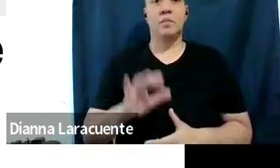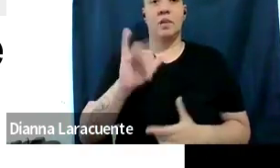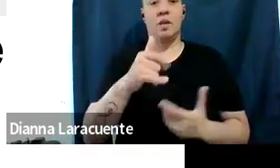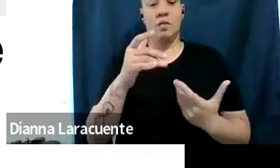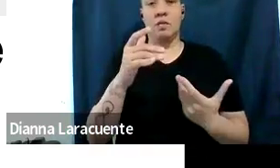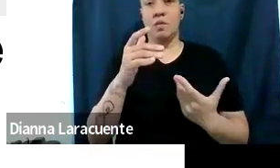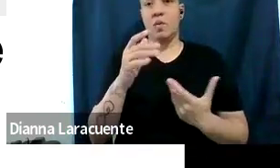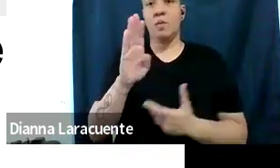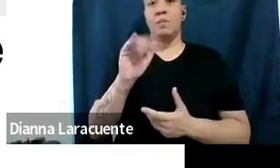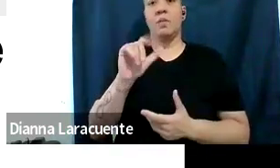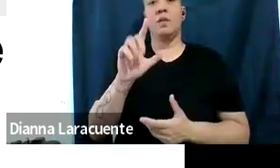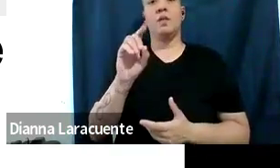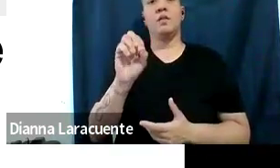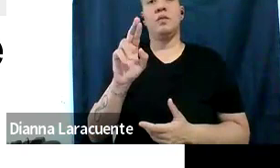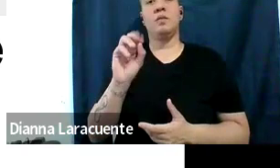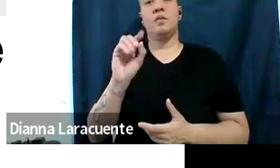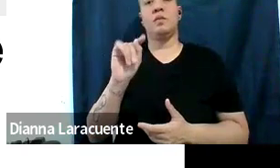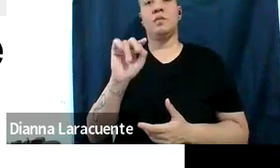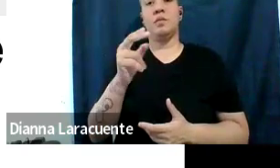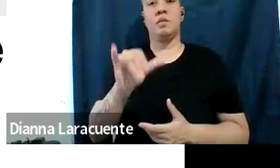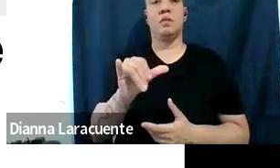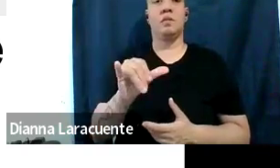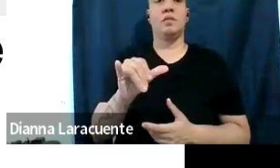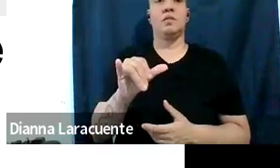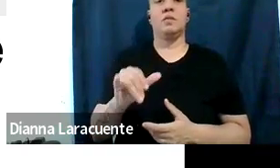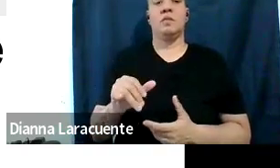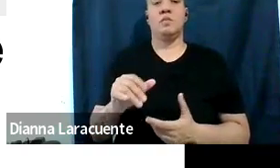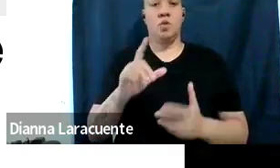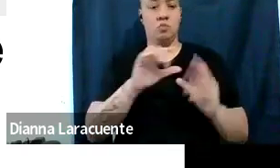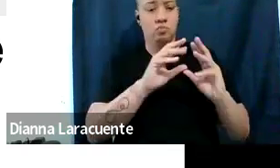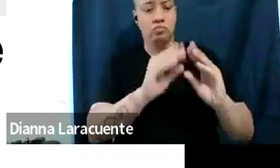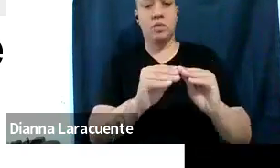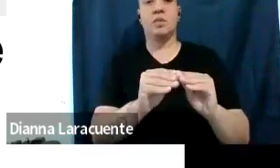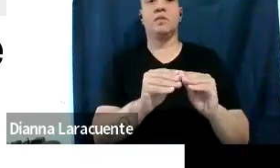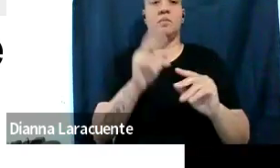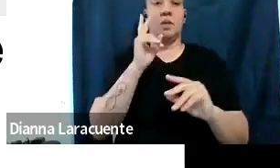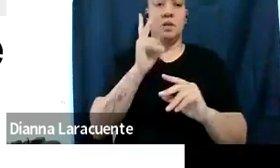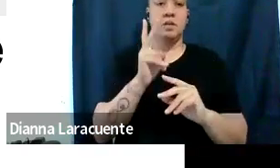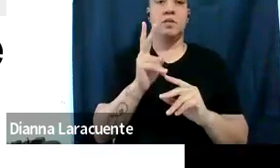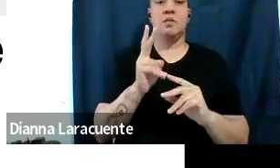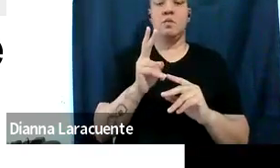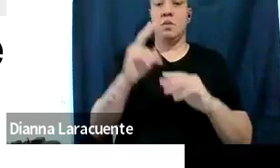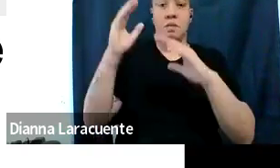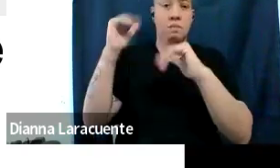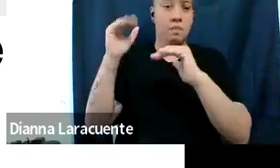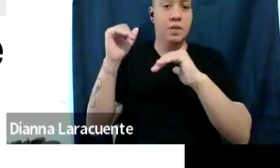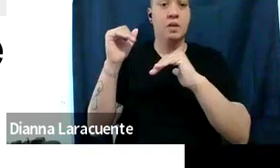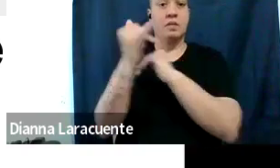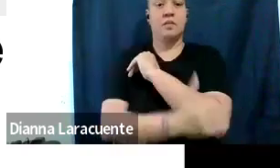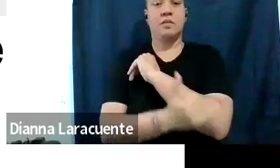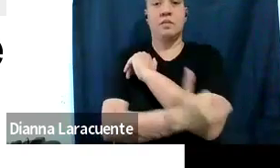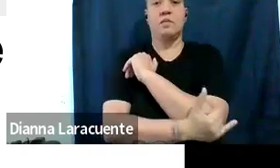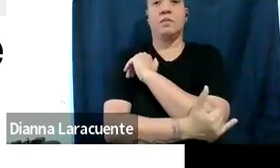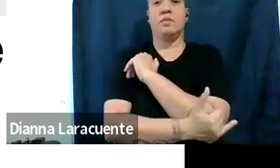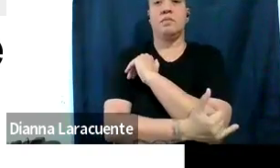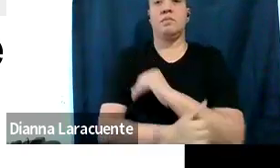Castro, escribe en el 1910, que estuvo en la asamblea, que Valdoriotti veía en él una gran esperanza para la patria.